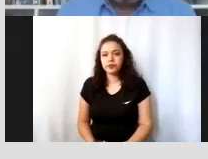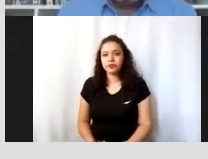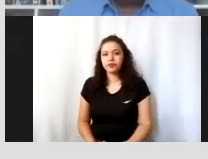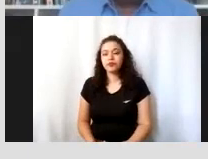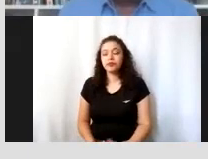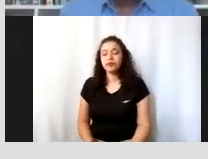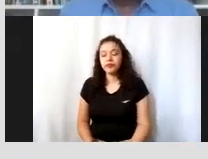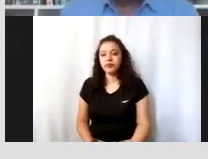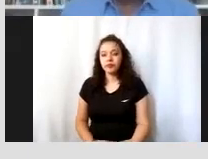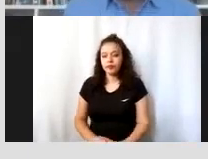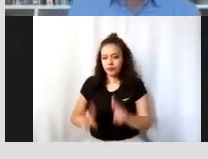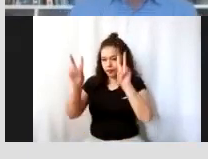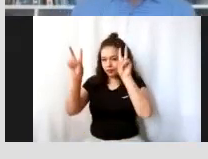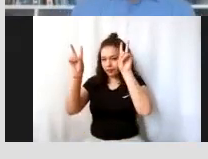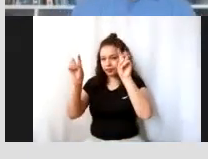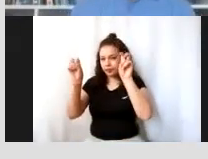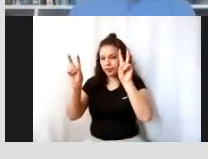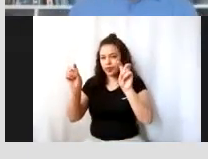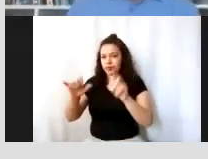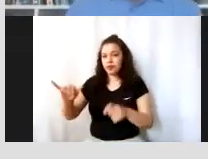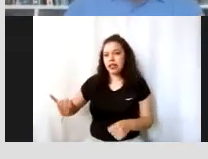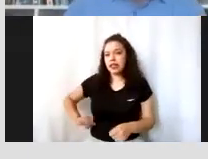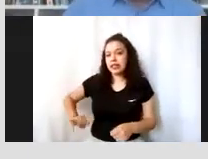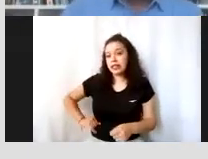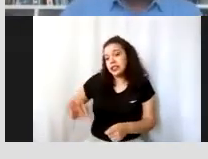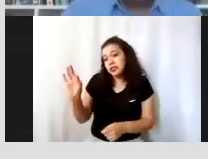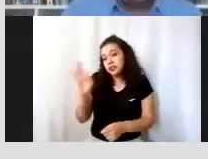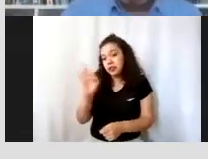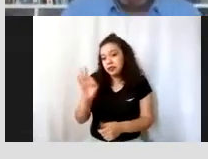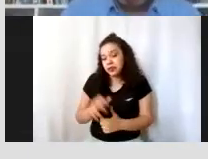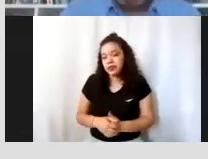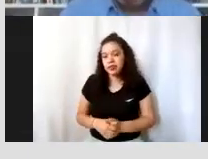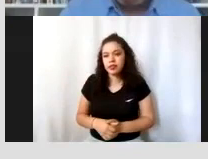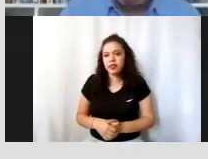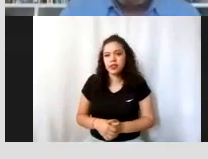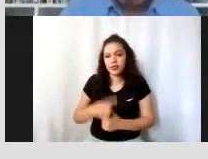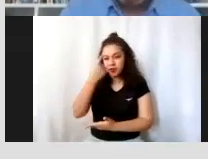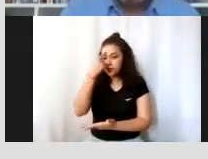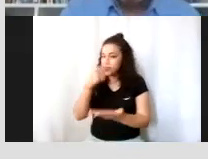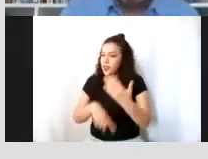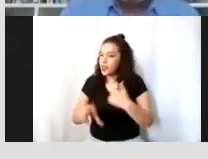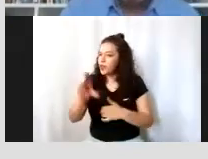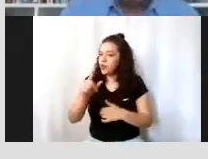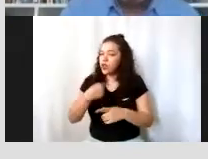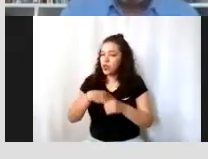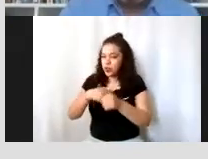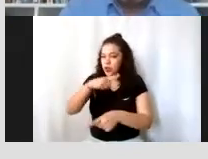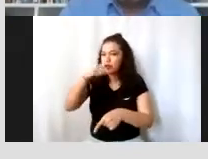Y de temas que consideremos que pueden interesarles, creo que no, ¿eh? Yo eliminaría todo eso,